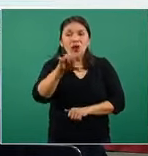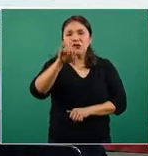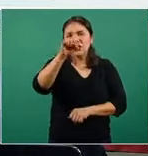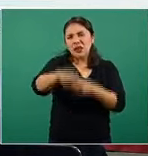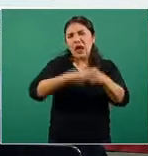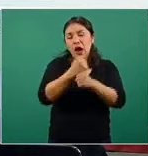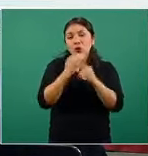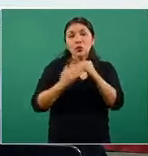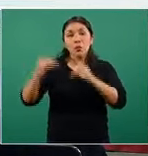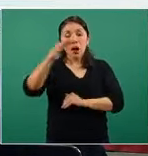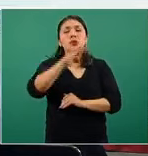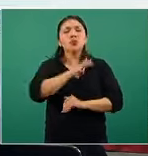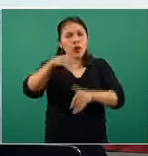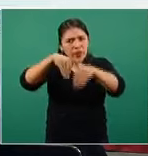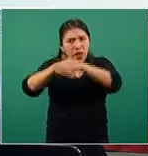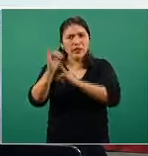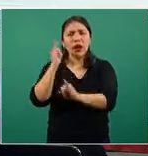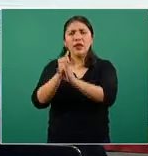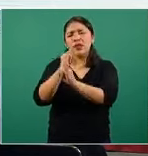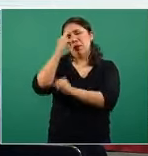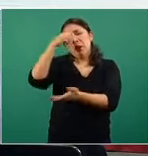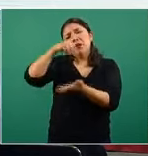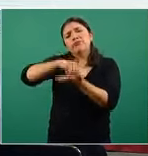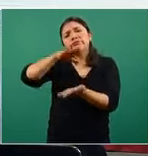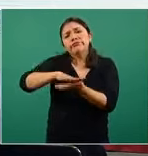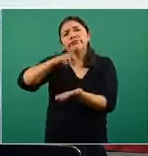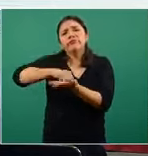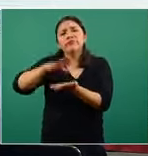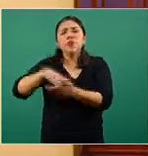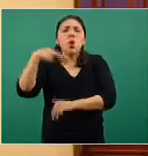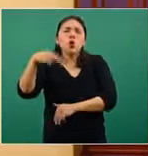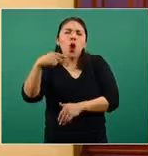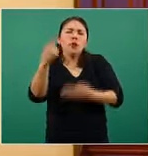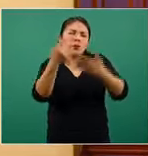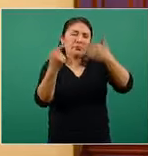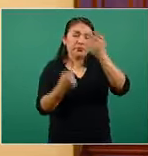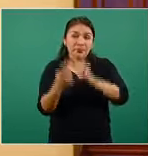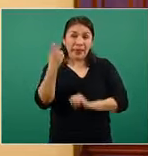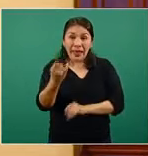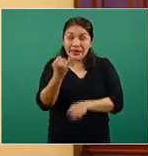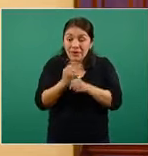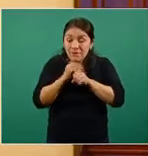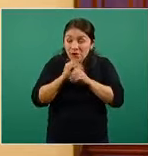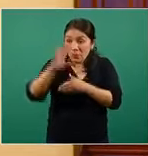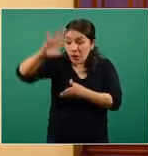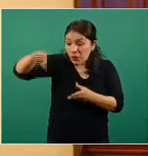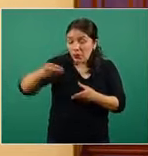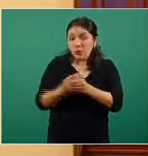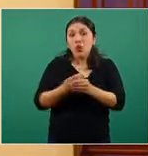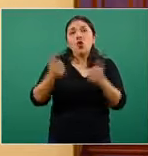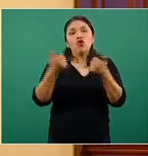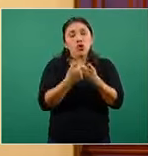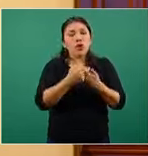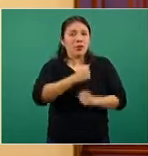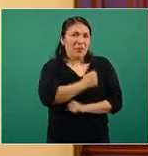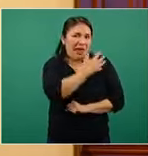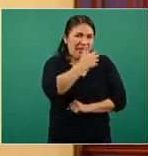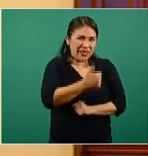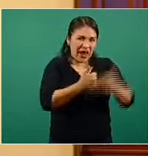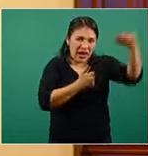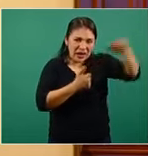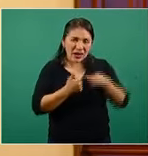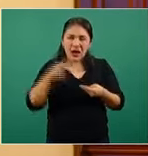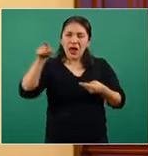más podían ingresar y registrar sus datos. Con esta información, tanto de la base del bienestar como de la